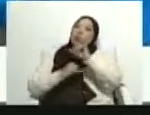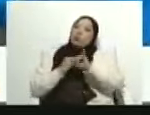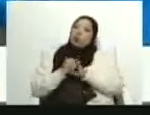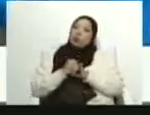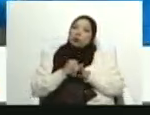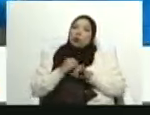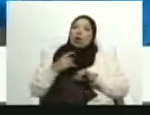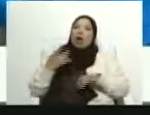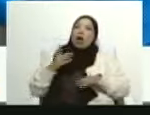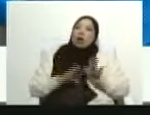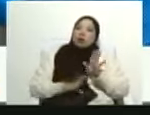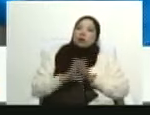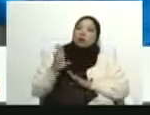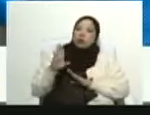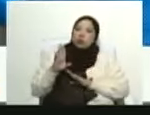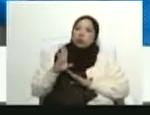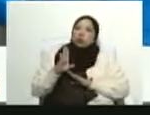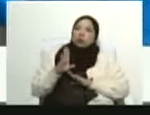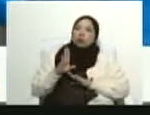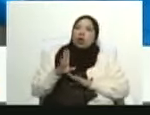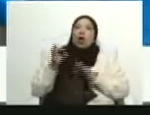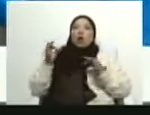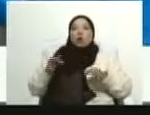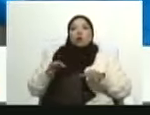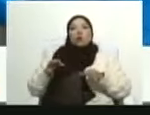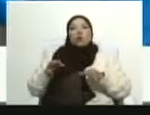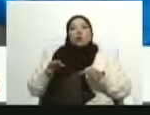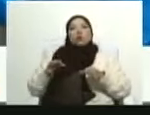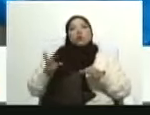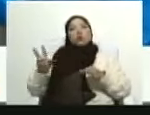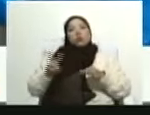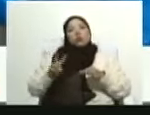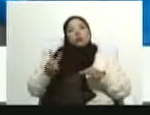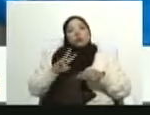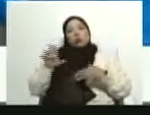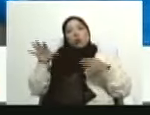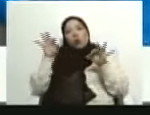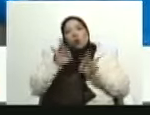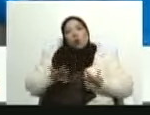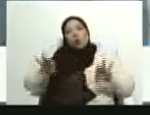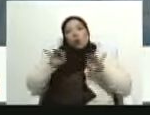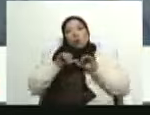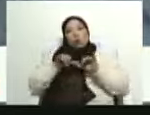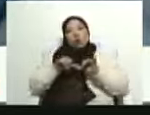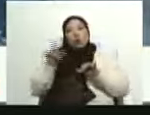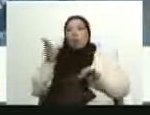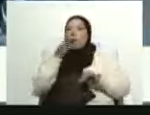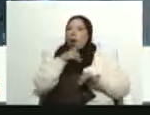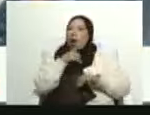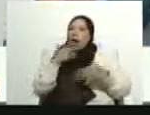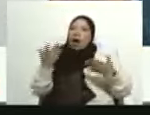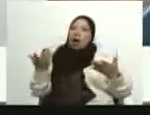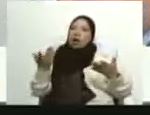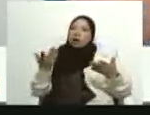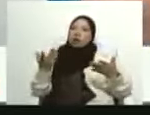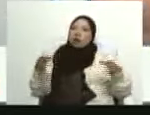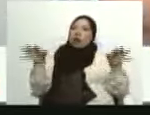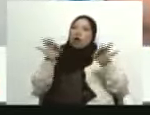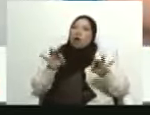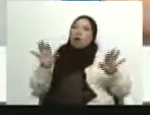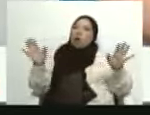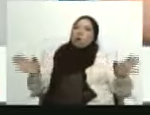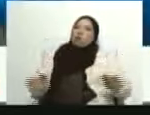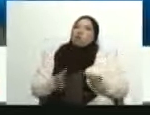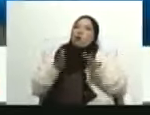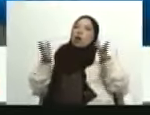a prosperar seguramente, porque no hay razones para seguir el caso. Lo único que motiva este caso en